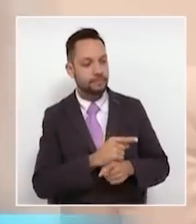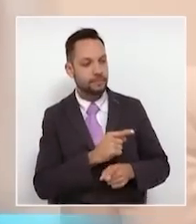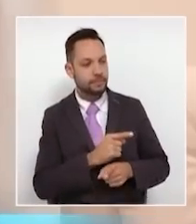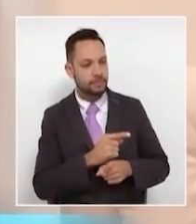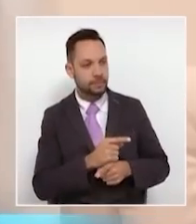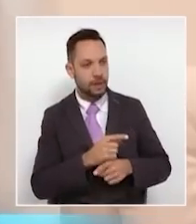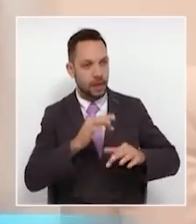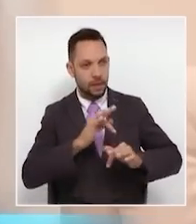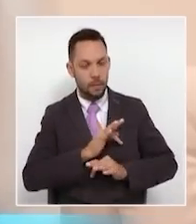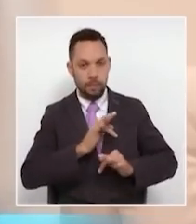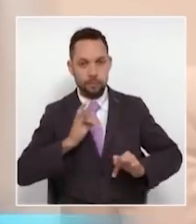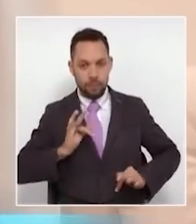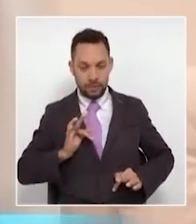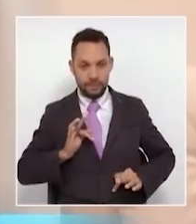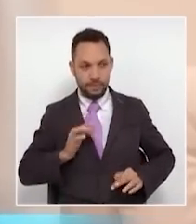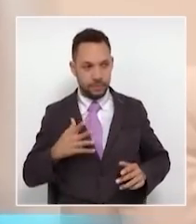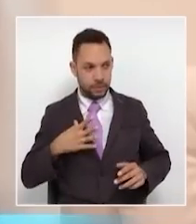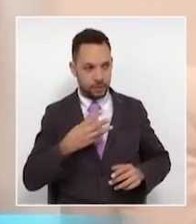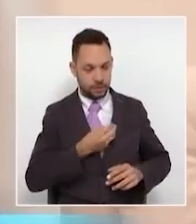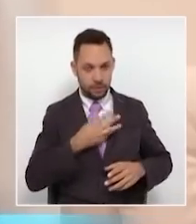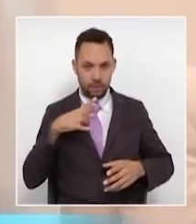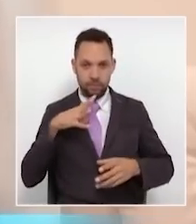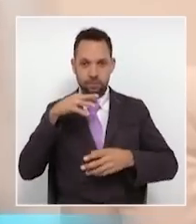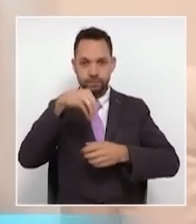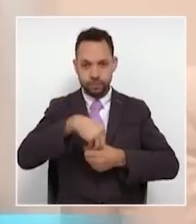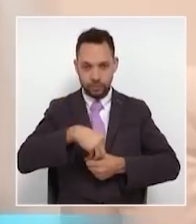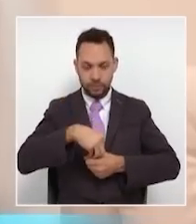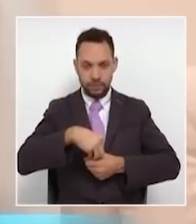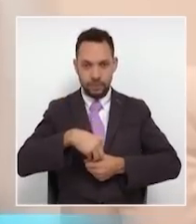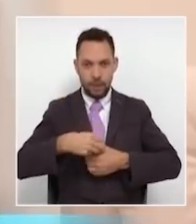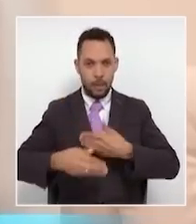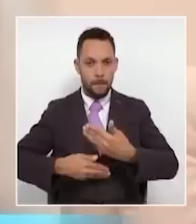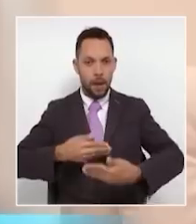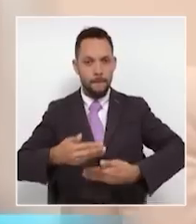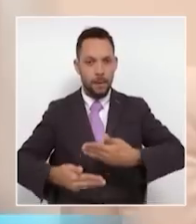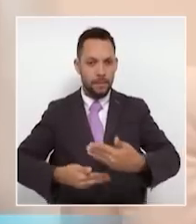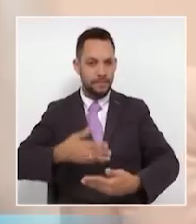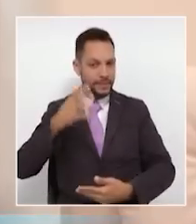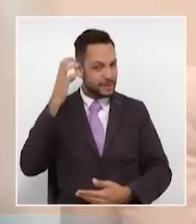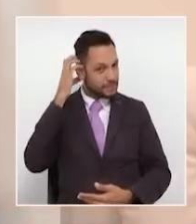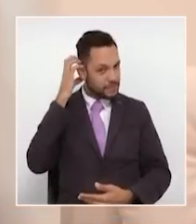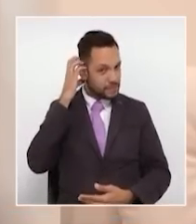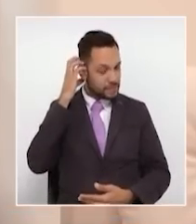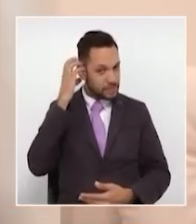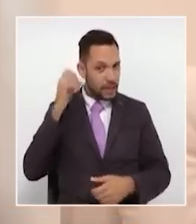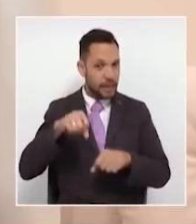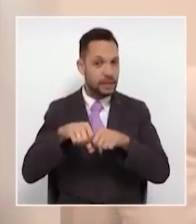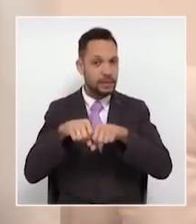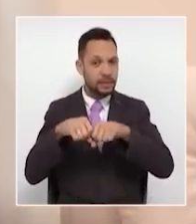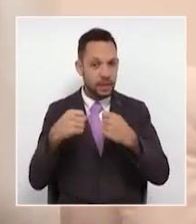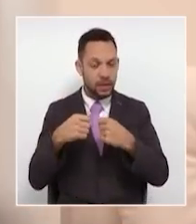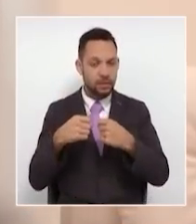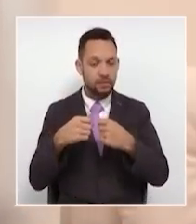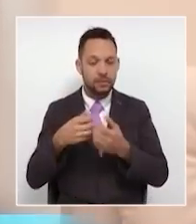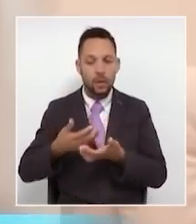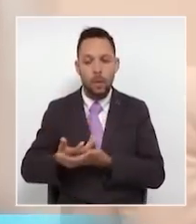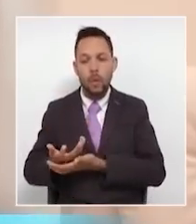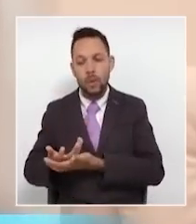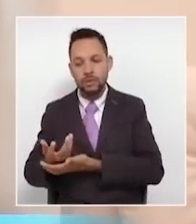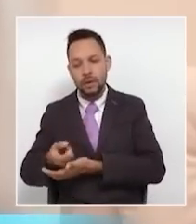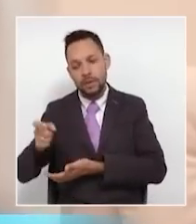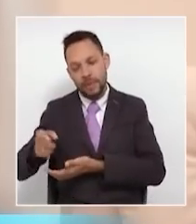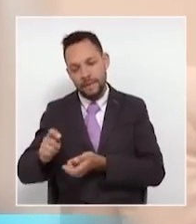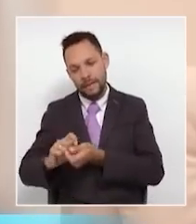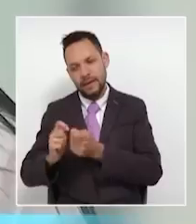terapias dentro del manejo integral de la deterioro neurocognitivo una de las recomendaciones es la meditación otra será de